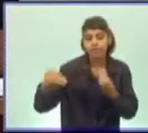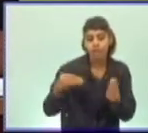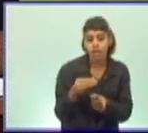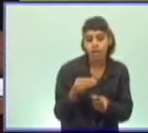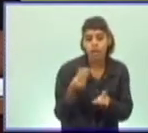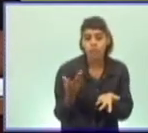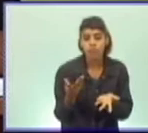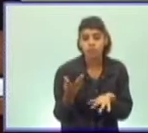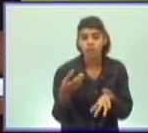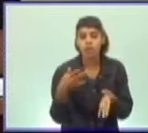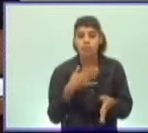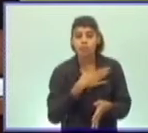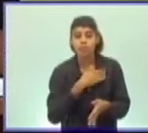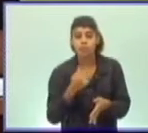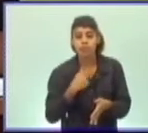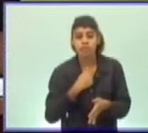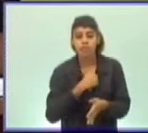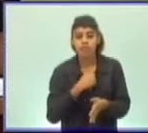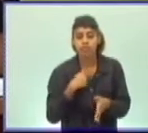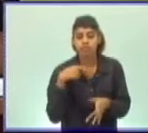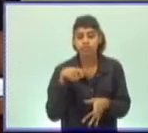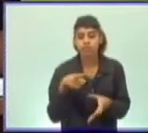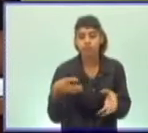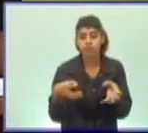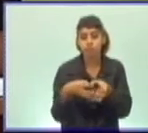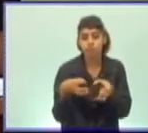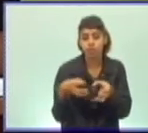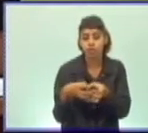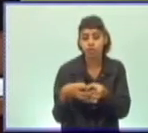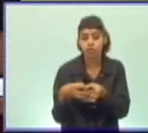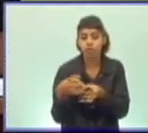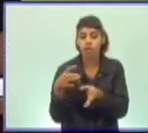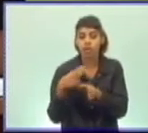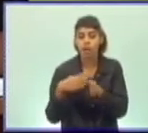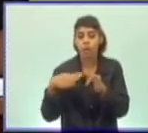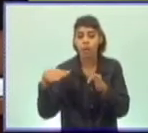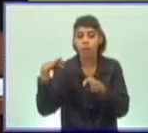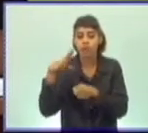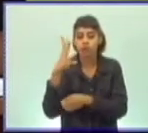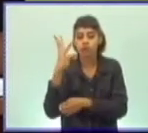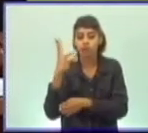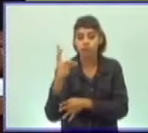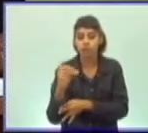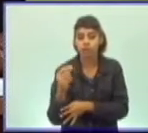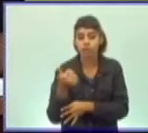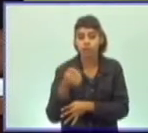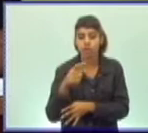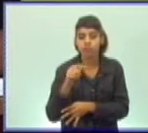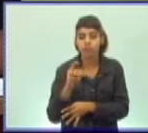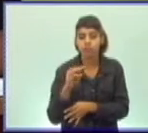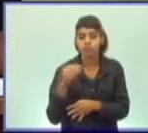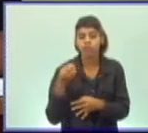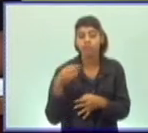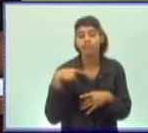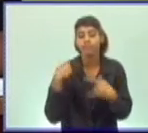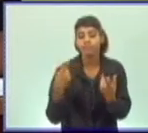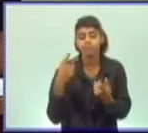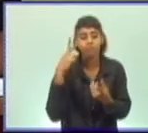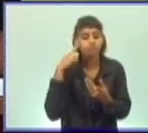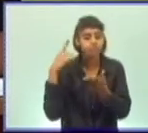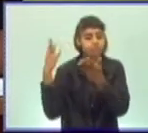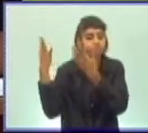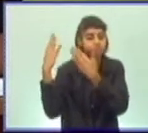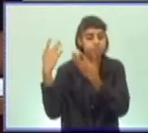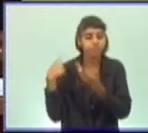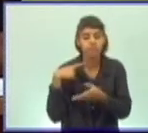de la tabla periódica al aumentar el número atómico. Entonces les propongo comenzar recordando cómo varían las propiedades en